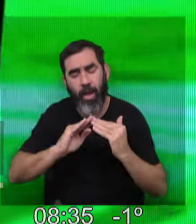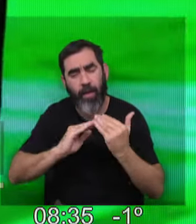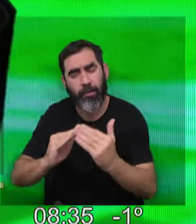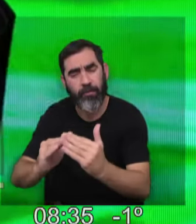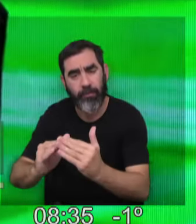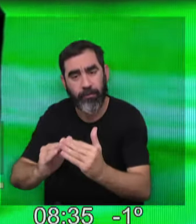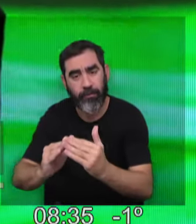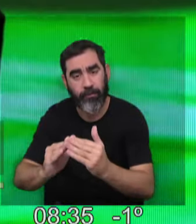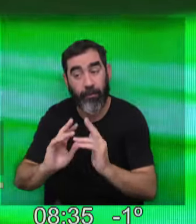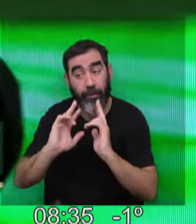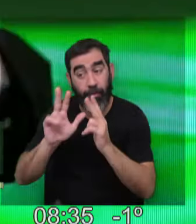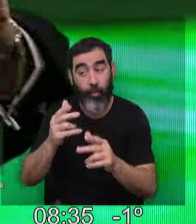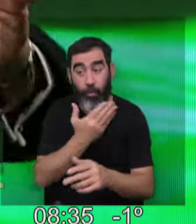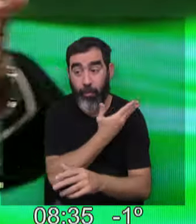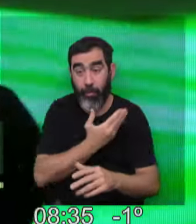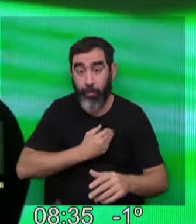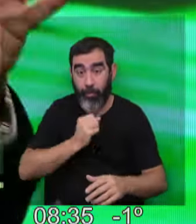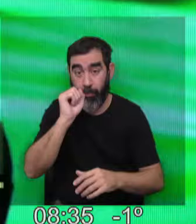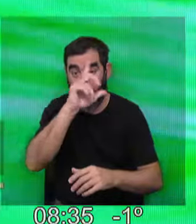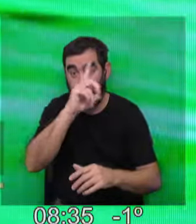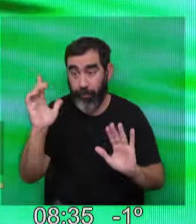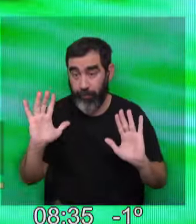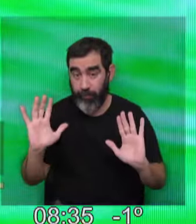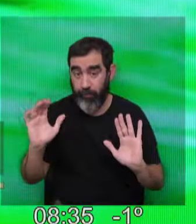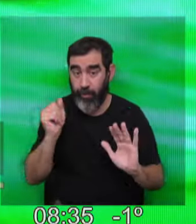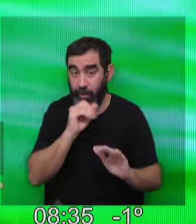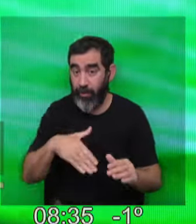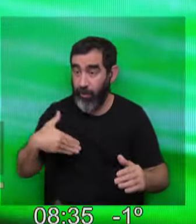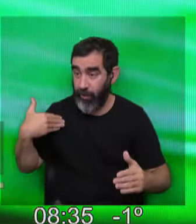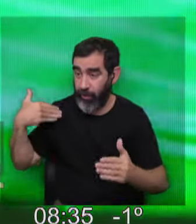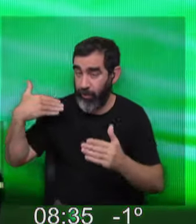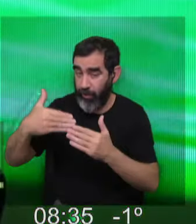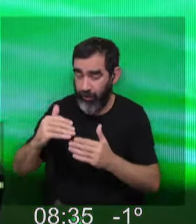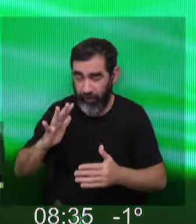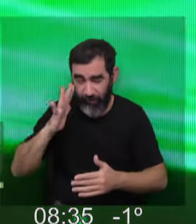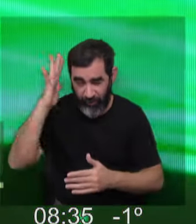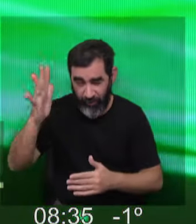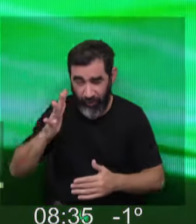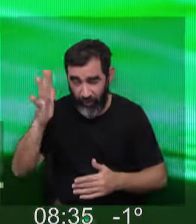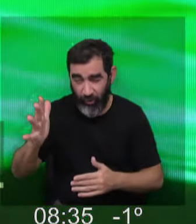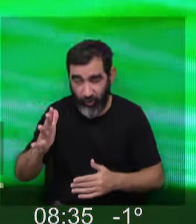nuestro presidente. En términos históricos, ¿ustedes se imaginan